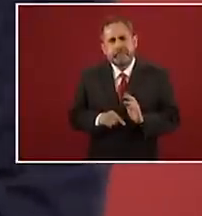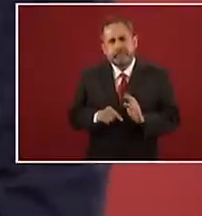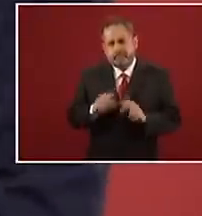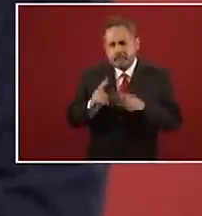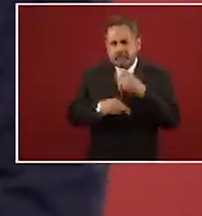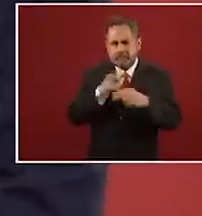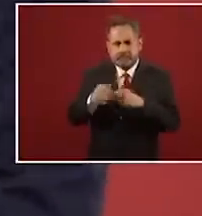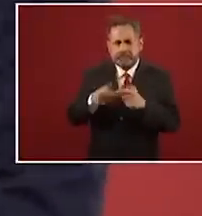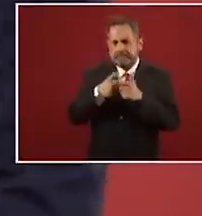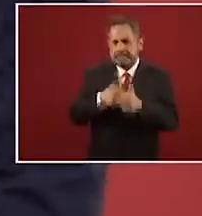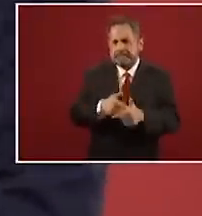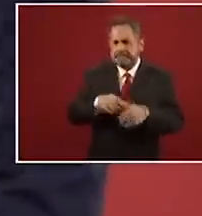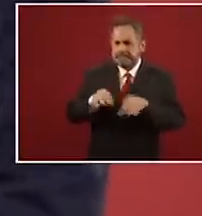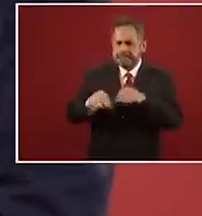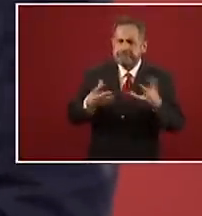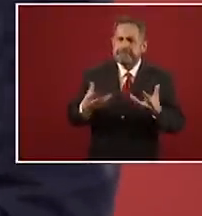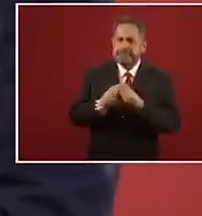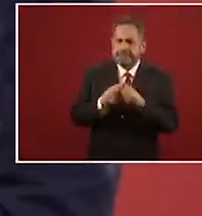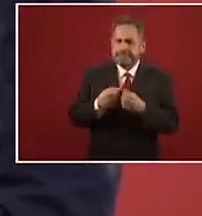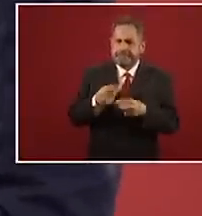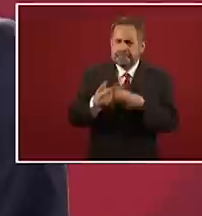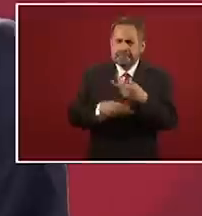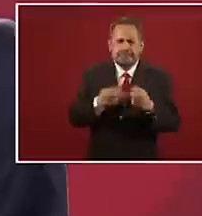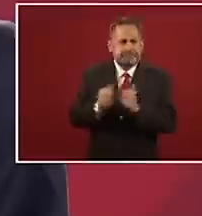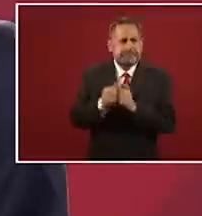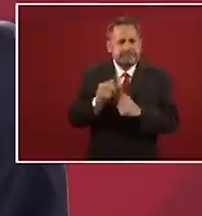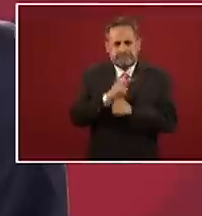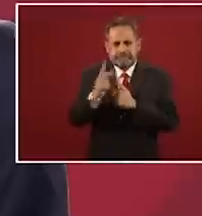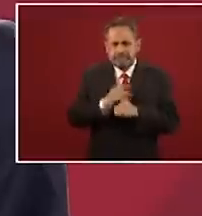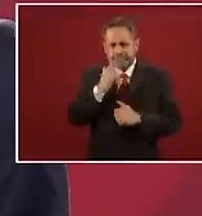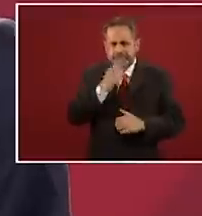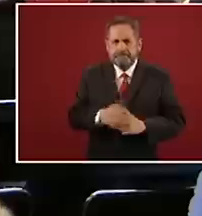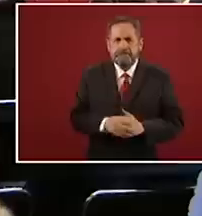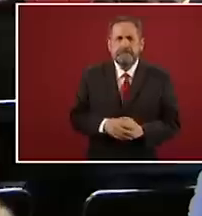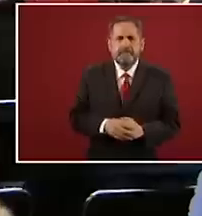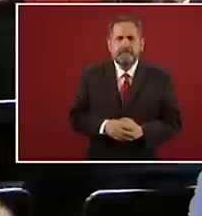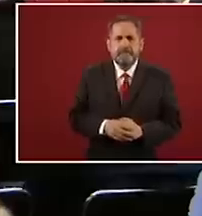para que sigamos trabajando juntos por el bien del país.